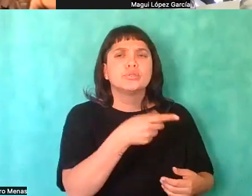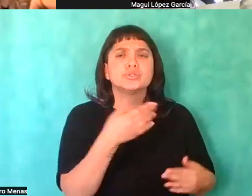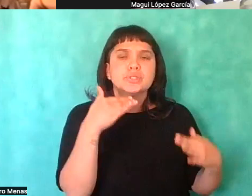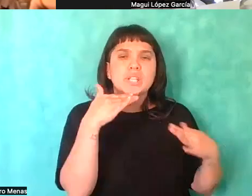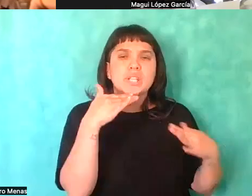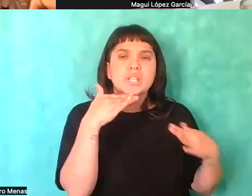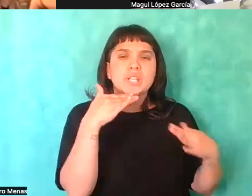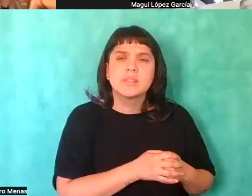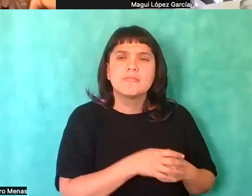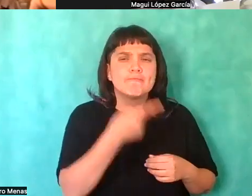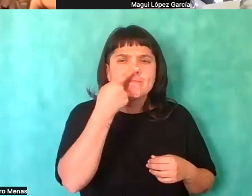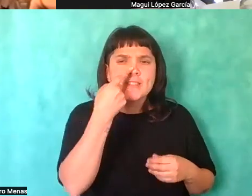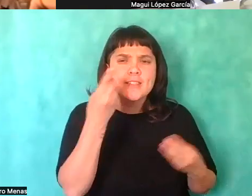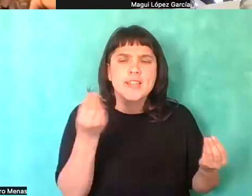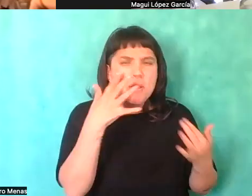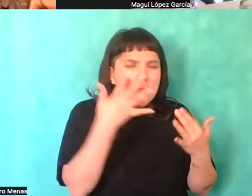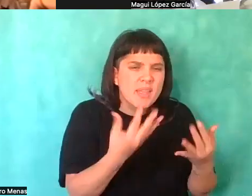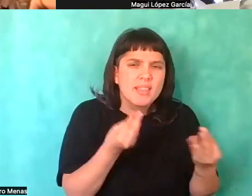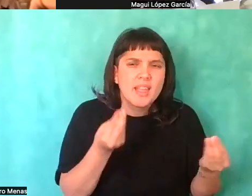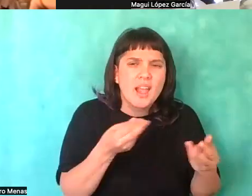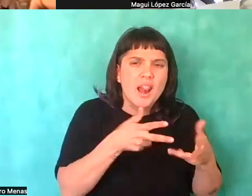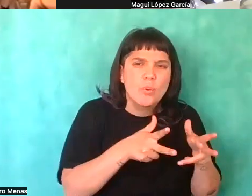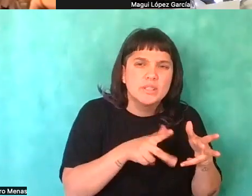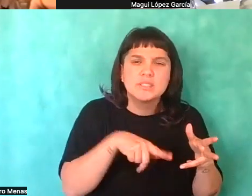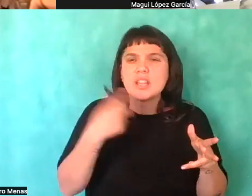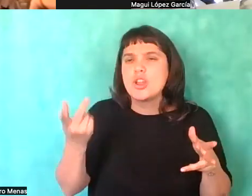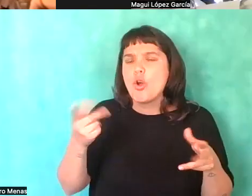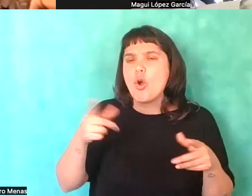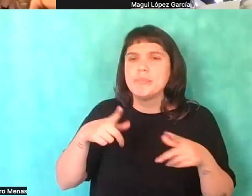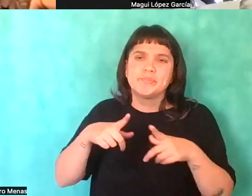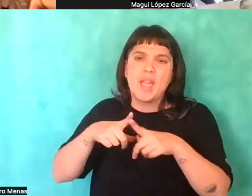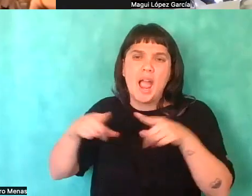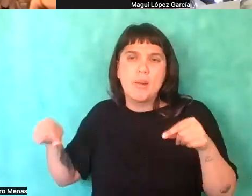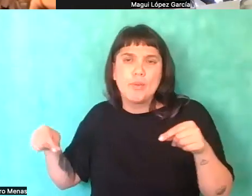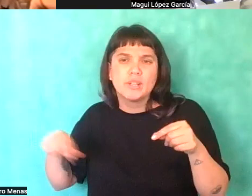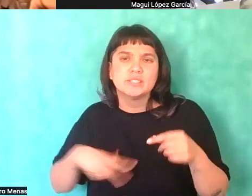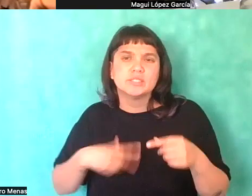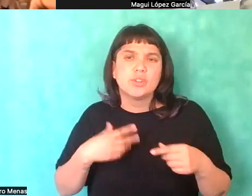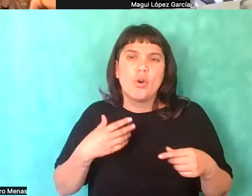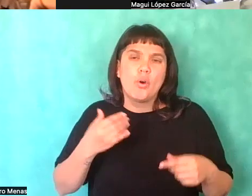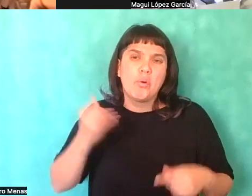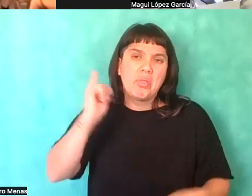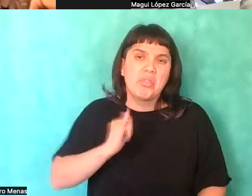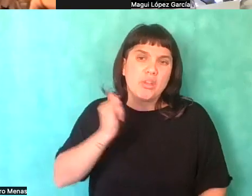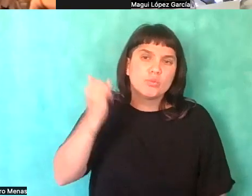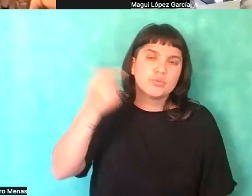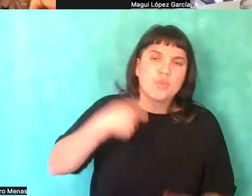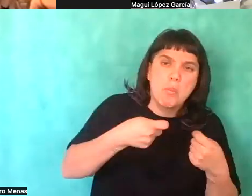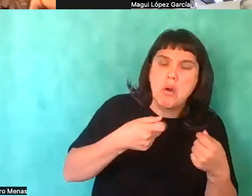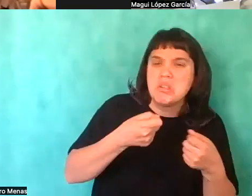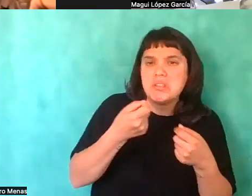te interesaste en investigar lengua de señas y no japonés o el discurso político de Latinoamérica?